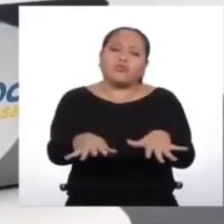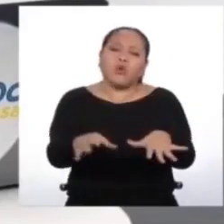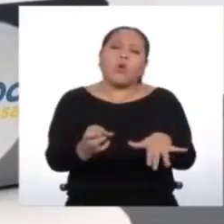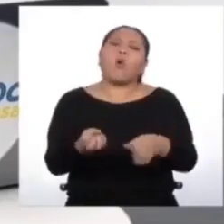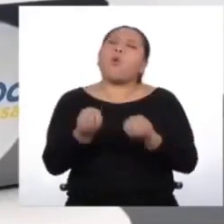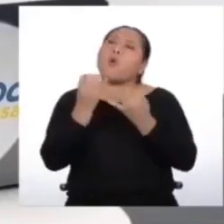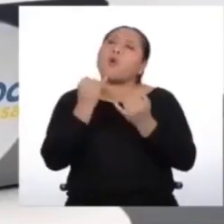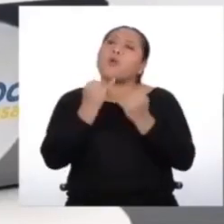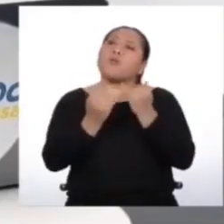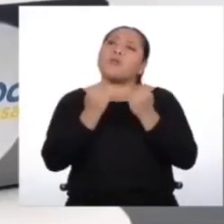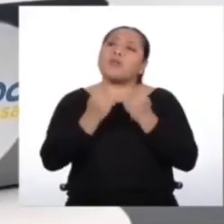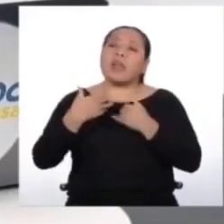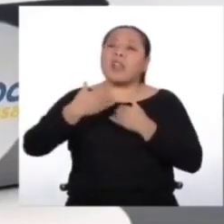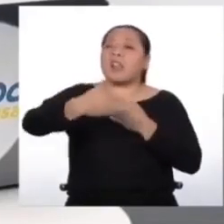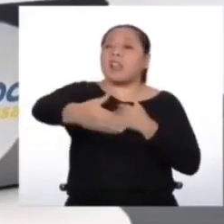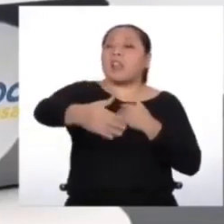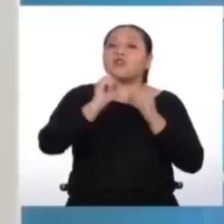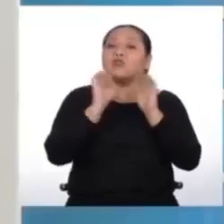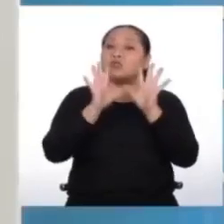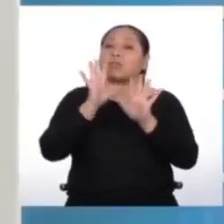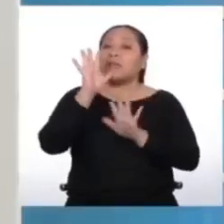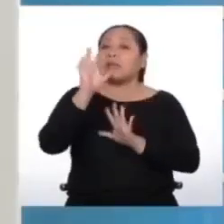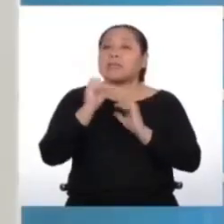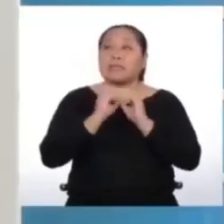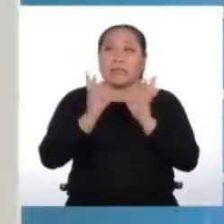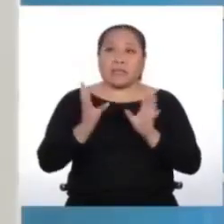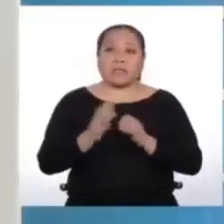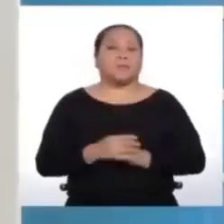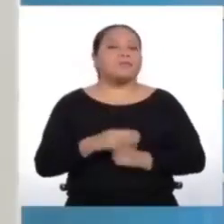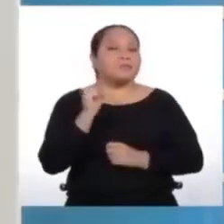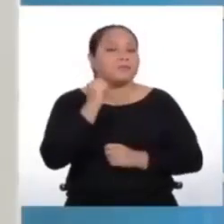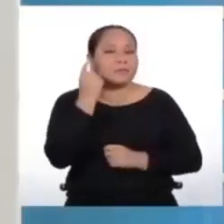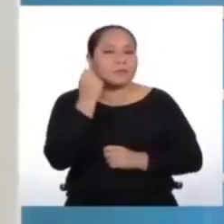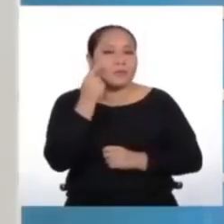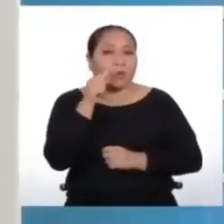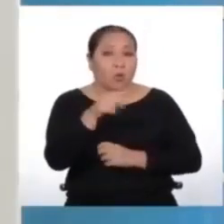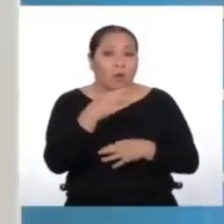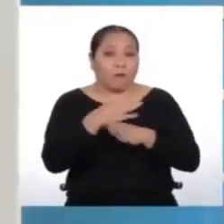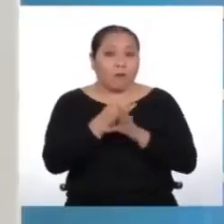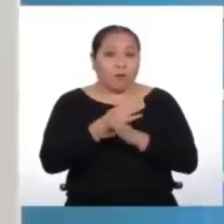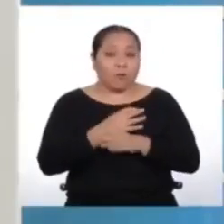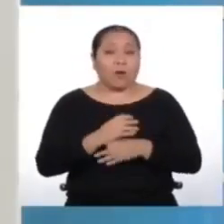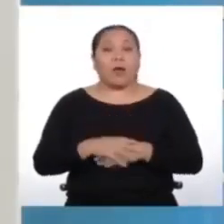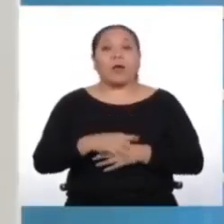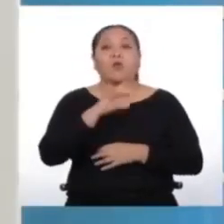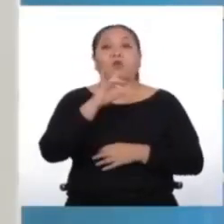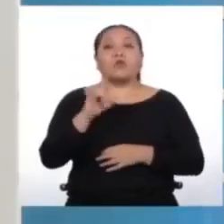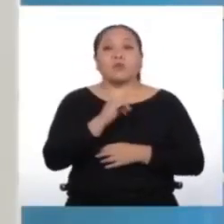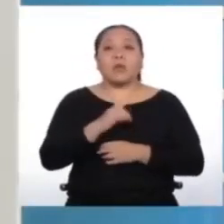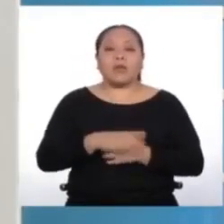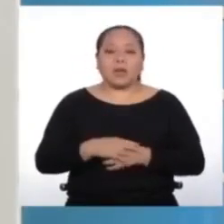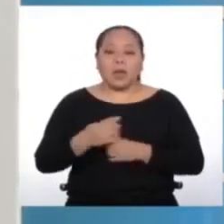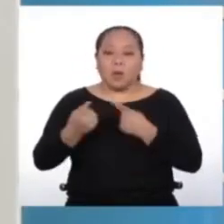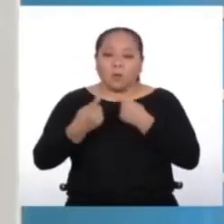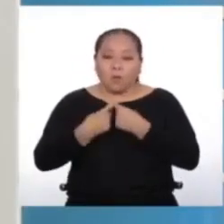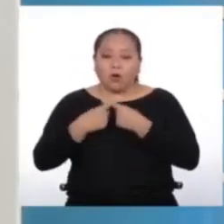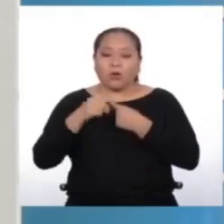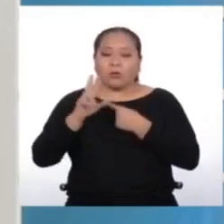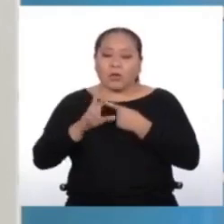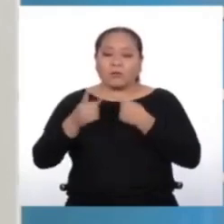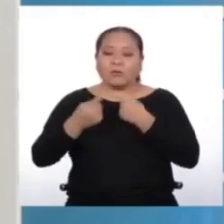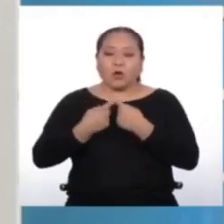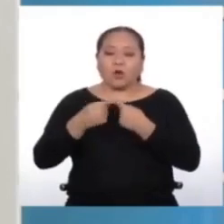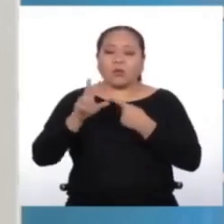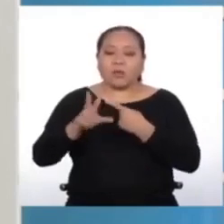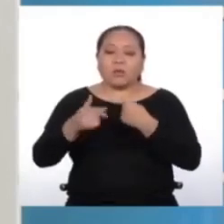podrían hacer en total los 15 días? Entiendo. Una manera de hacerlo sería multiplicar día a día por 3 y